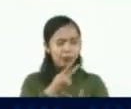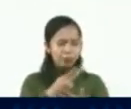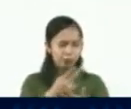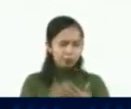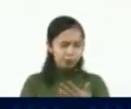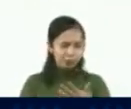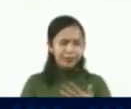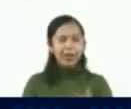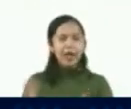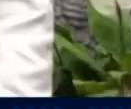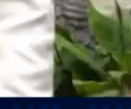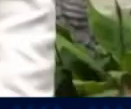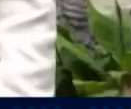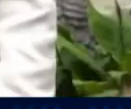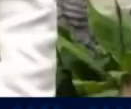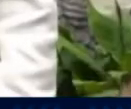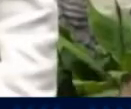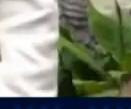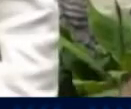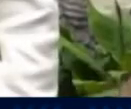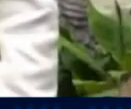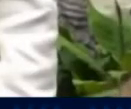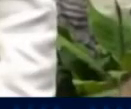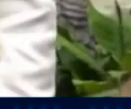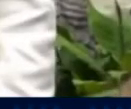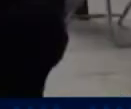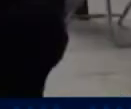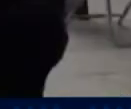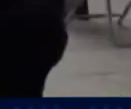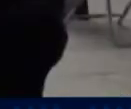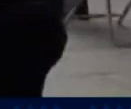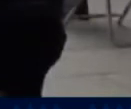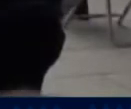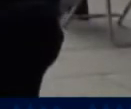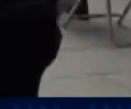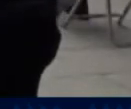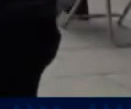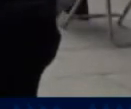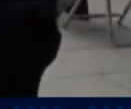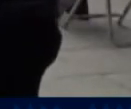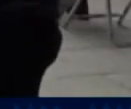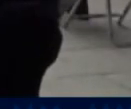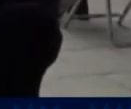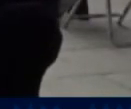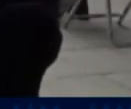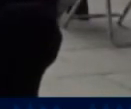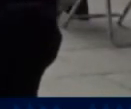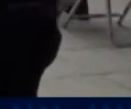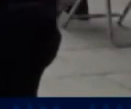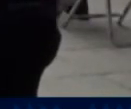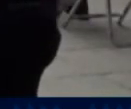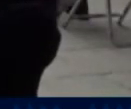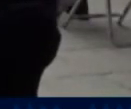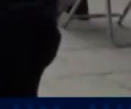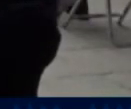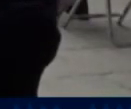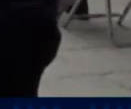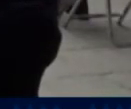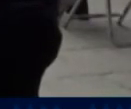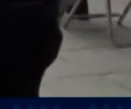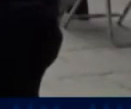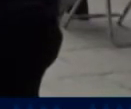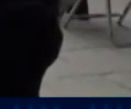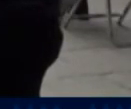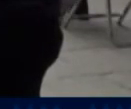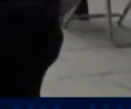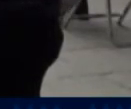el trabajo notarial. El examen de oposición es evaluado por la SEJUR y por un comité de notarios seleccionados por